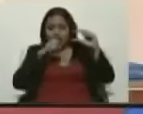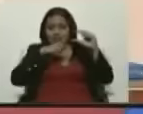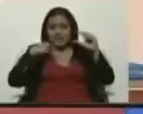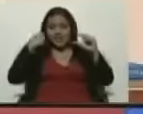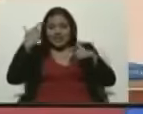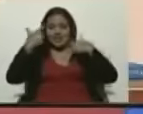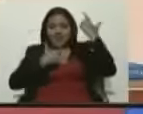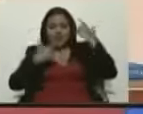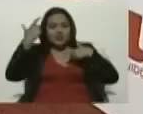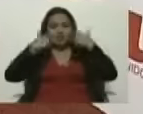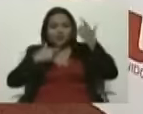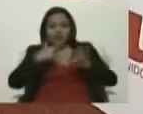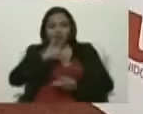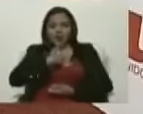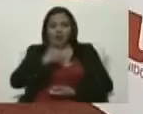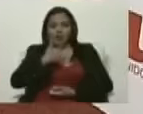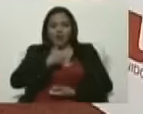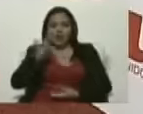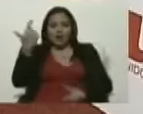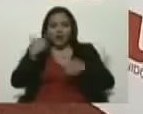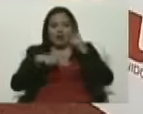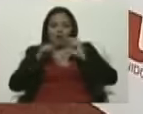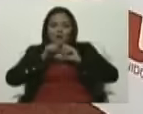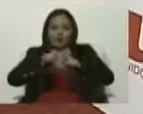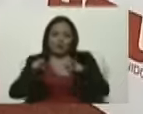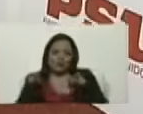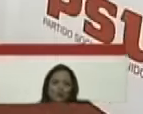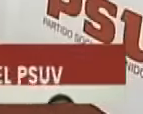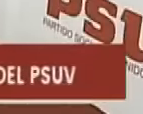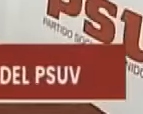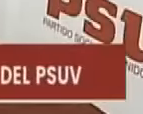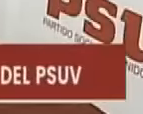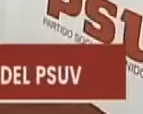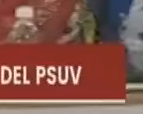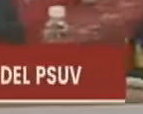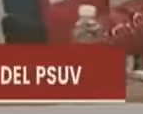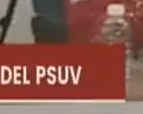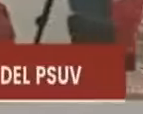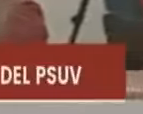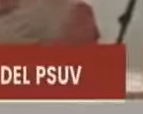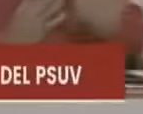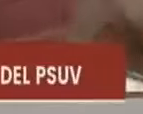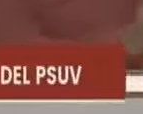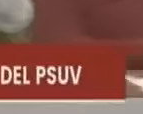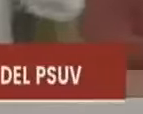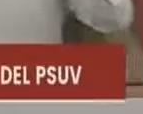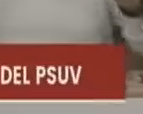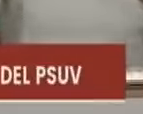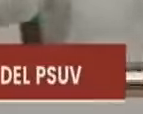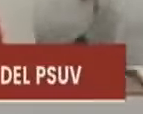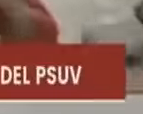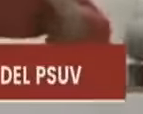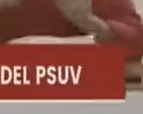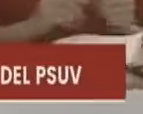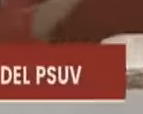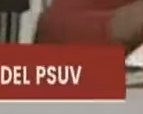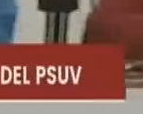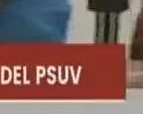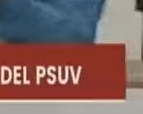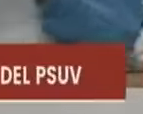Chávez soy yo. Soy yo, Chávez eres tú, aquí estamos los guerreros del